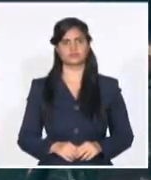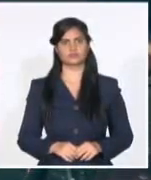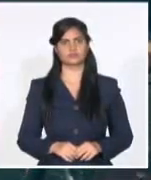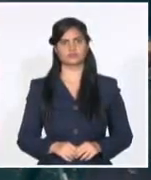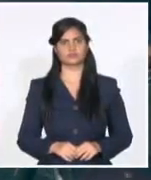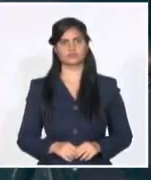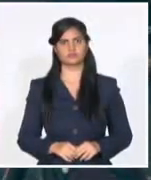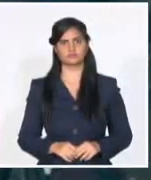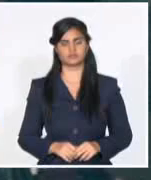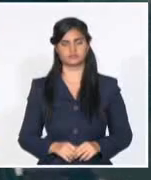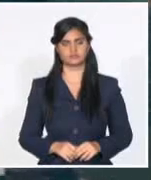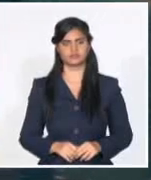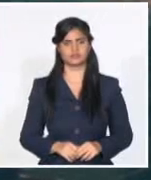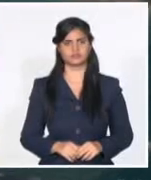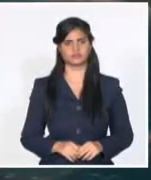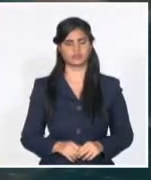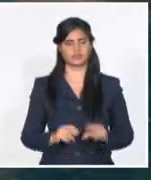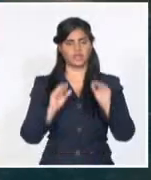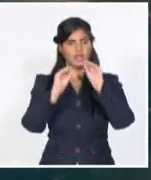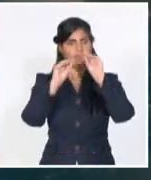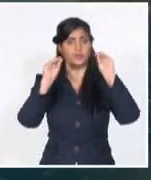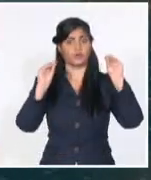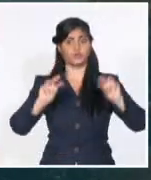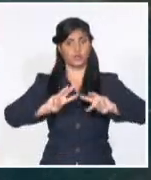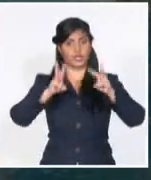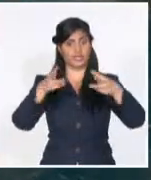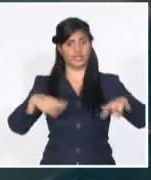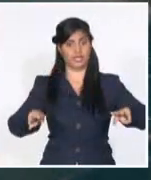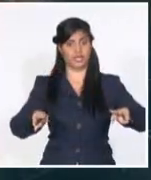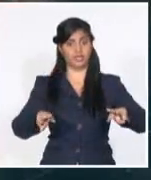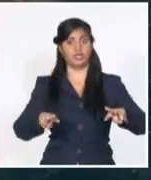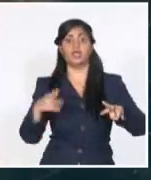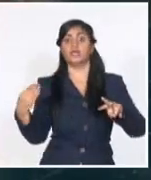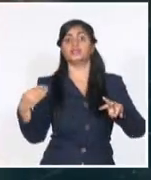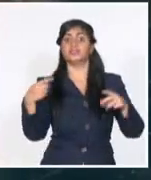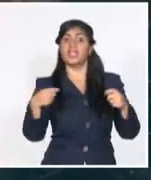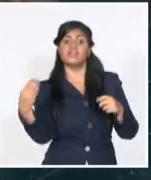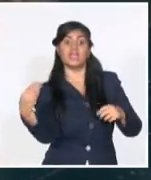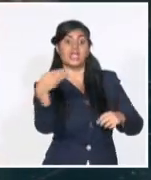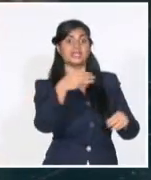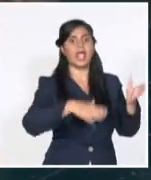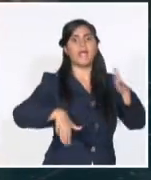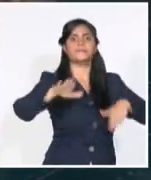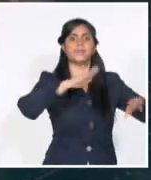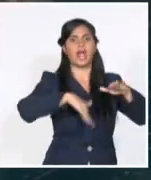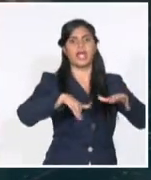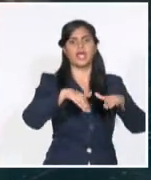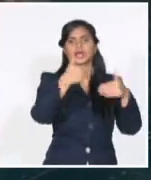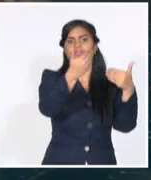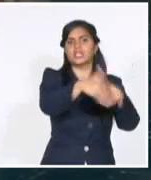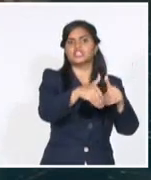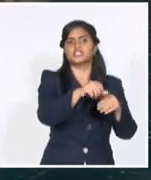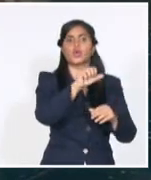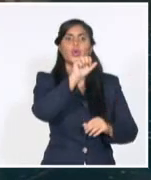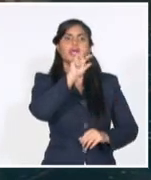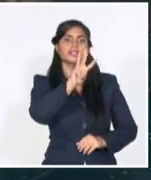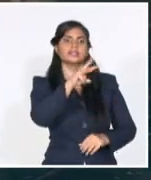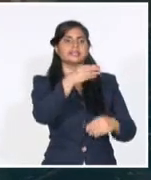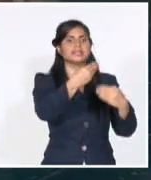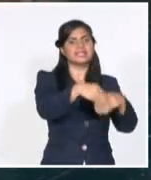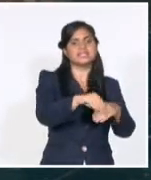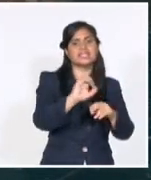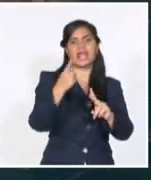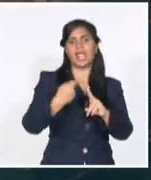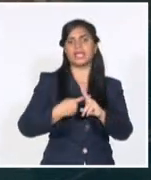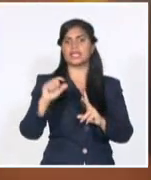Se dio la promoción de una recogida en la playa en tercera y quinta, y entonces estamos convocados por una salida y